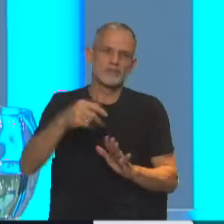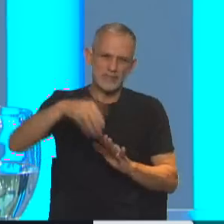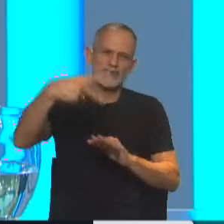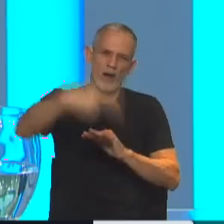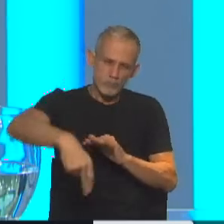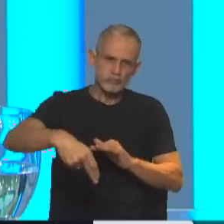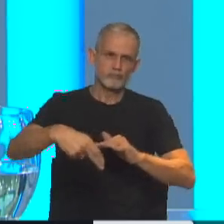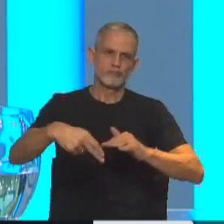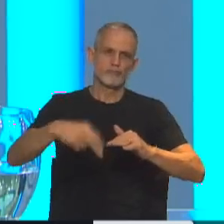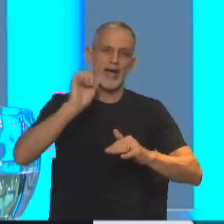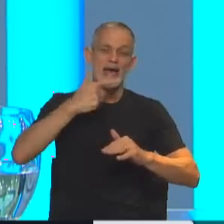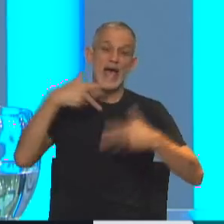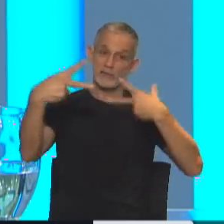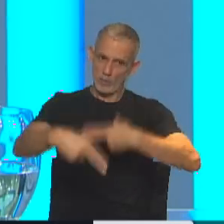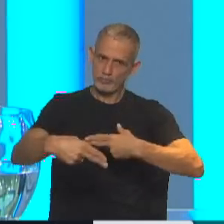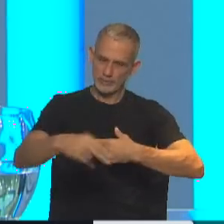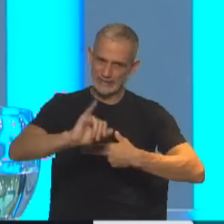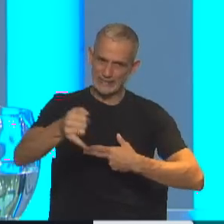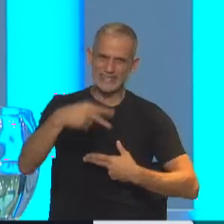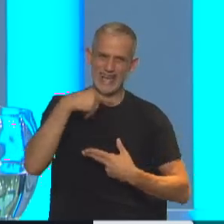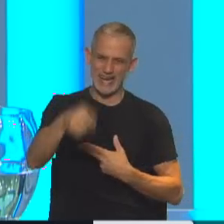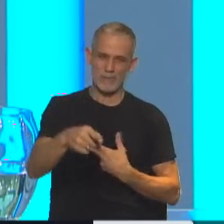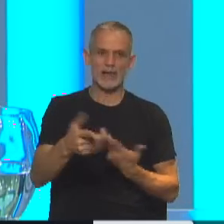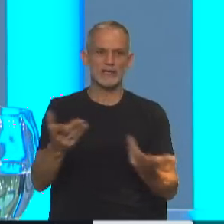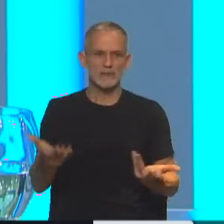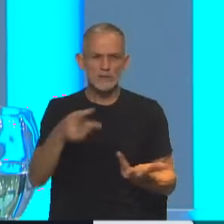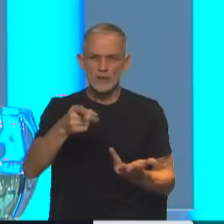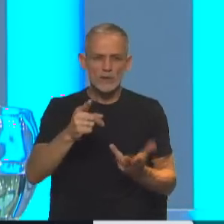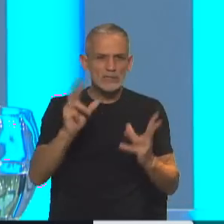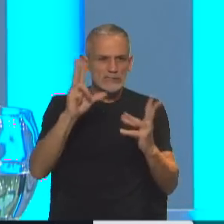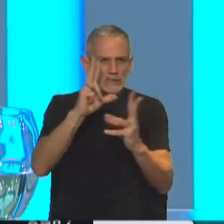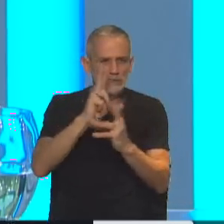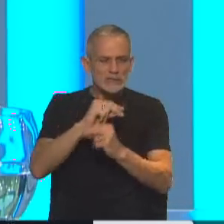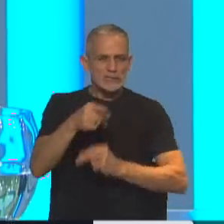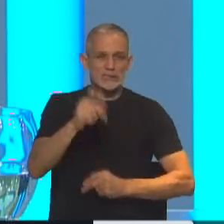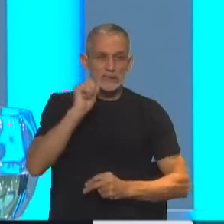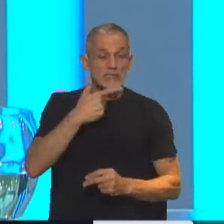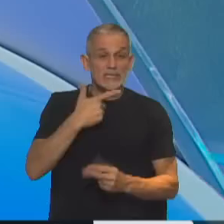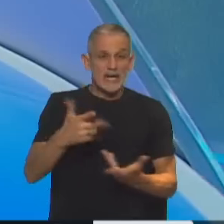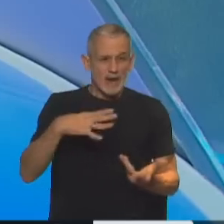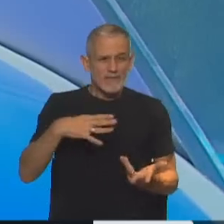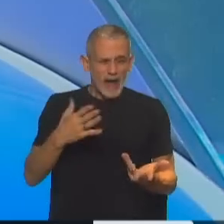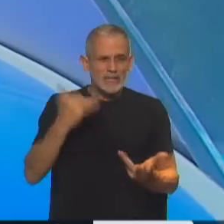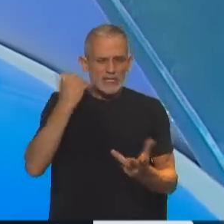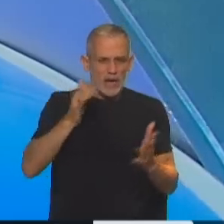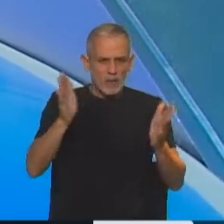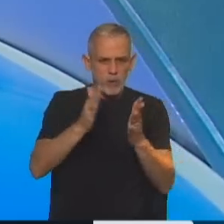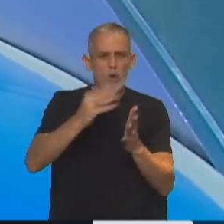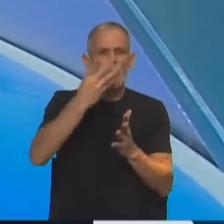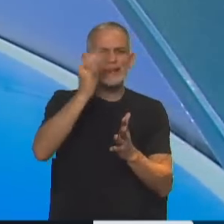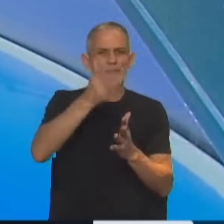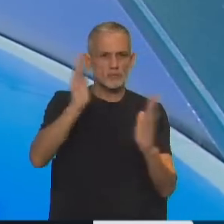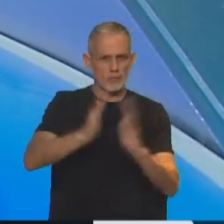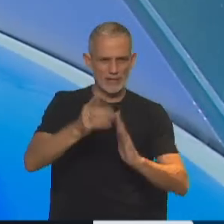a realizar finalmente y esto puede provocar una escasez de gas muy grande que ya estaba reducido al 40 por ciento